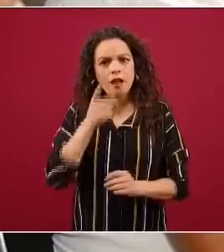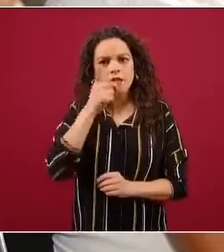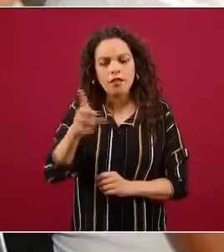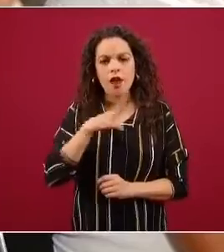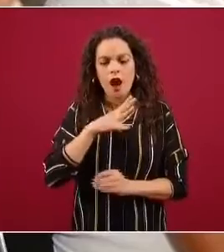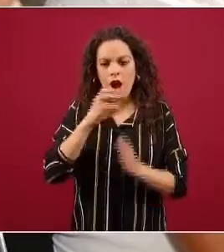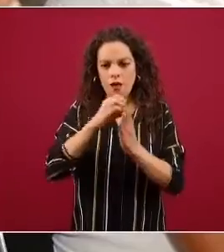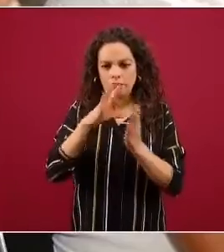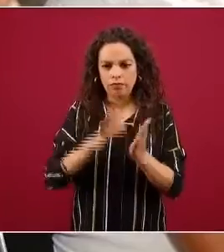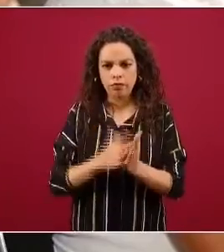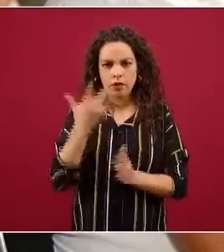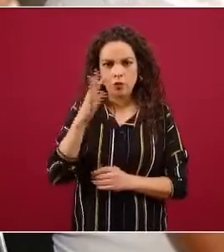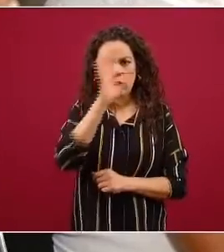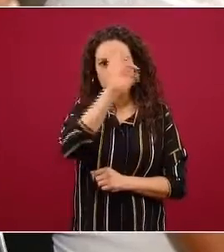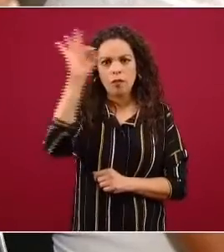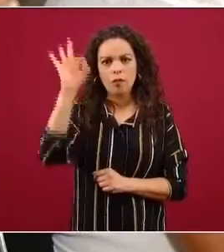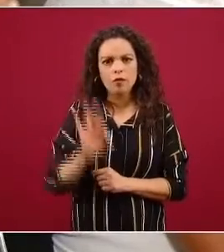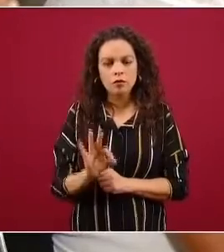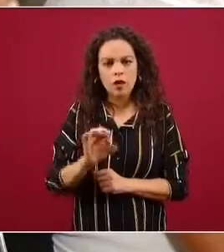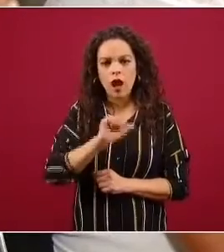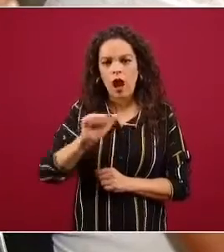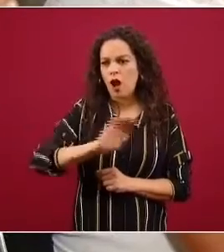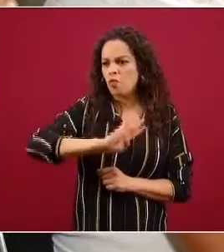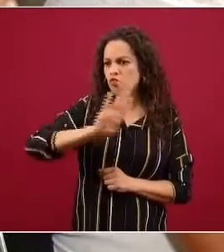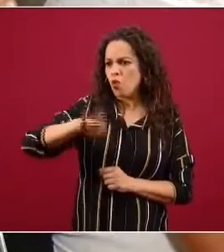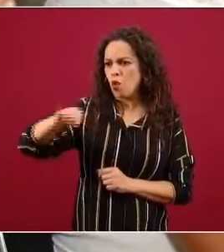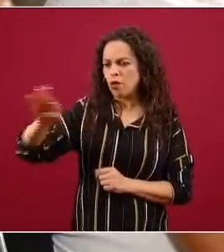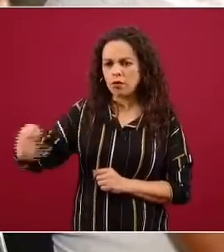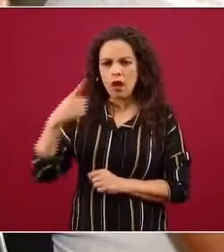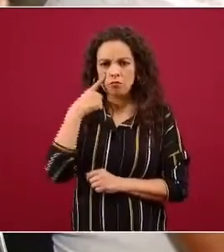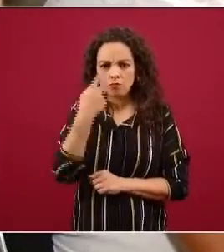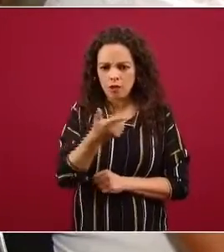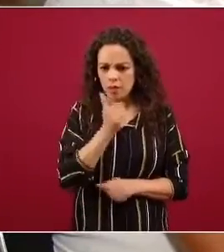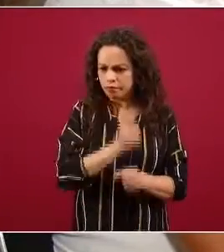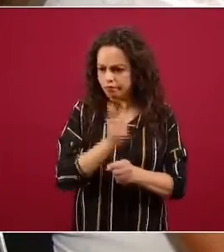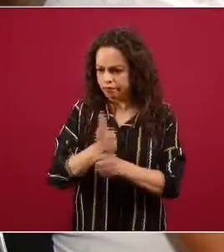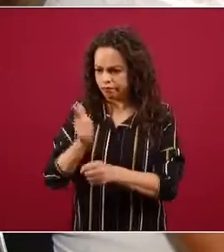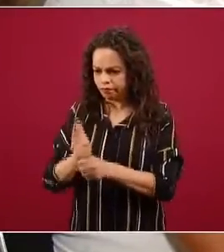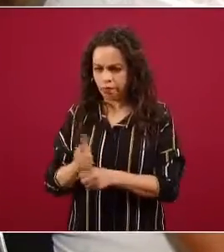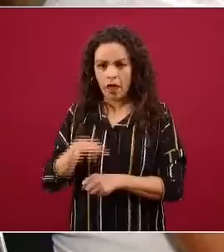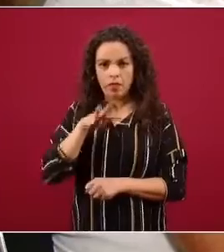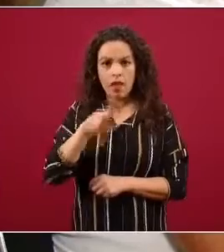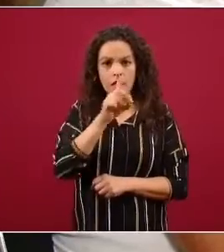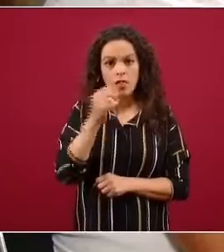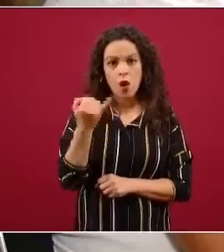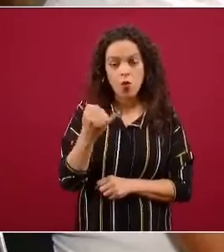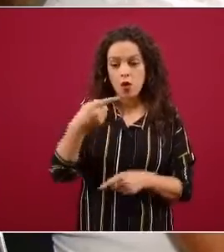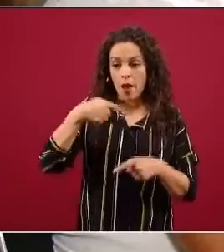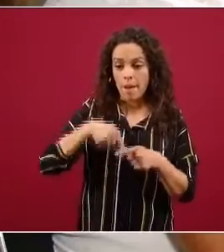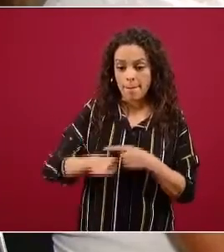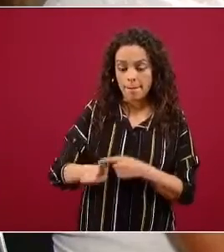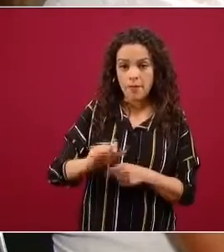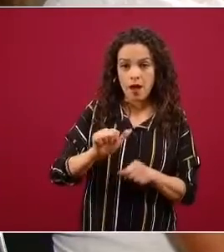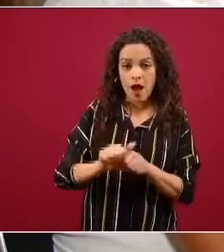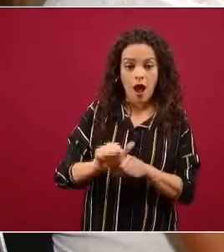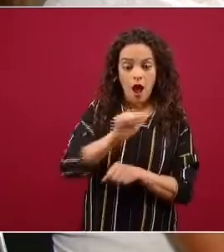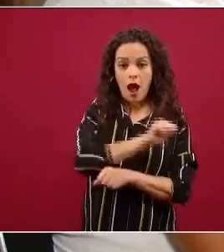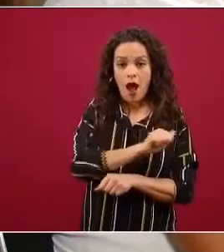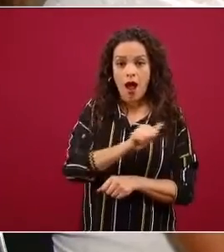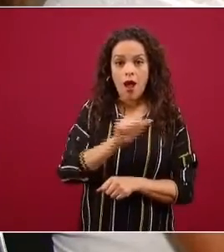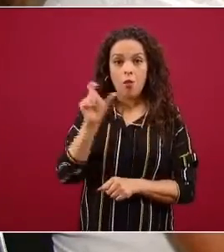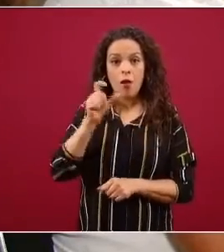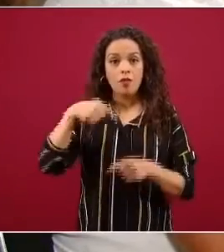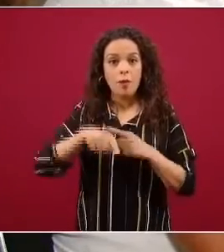del 50% en las muertes. Encontraron que al 19 de junio, desde el inicio de la pandemia en México, se han